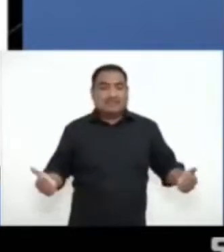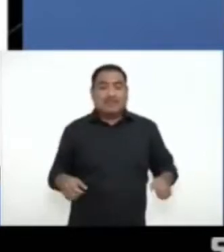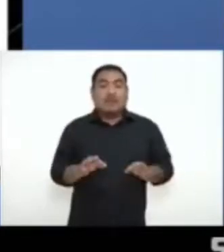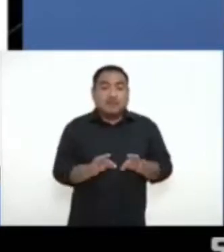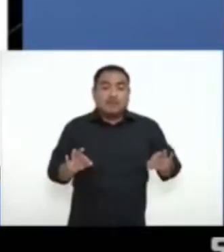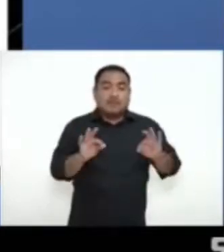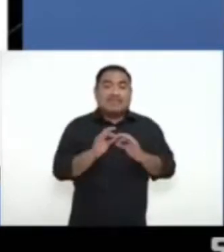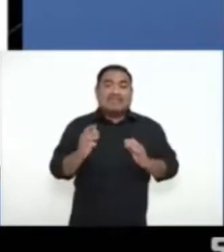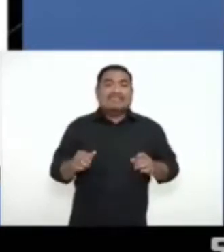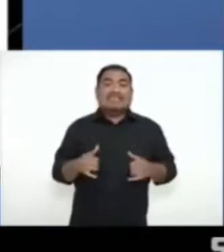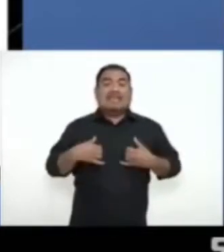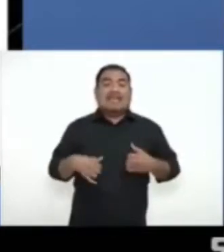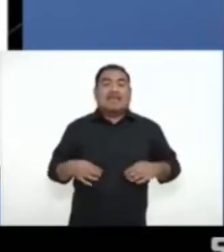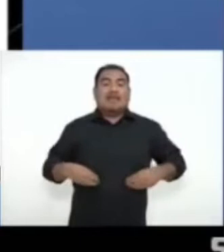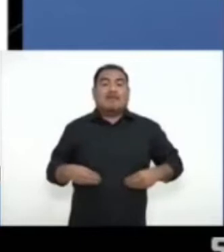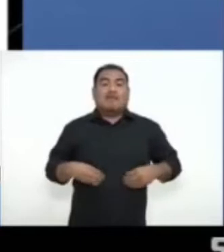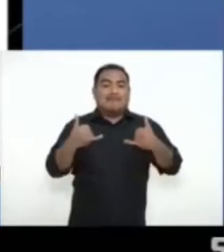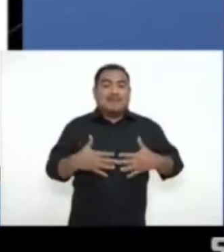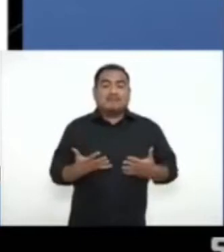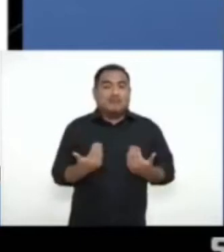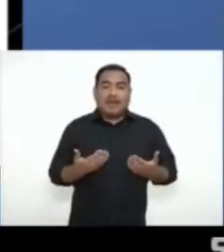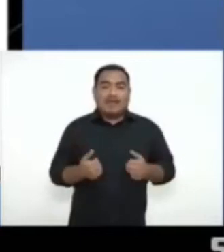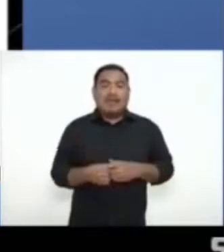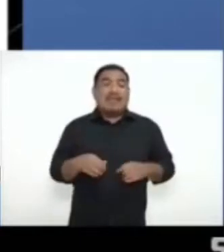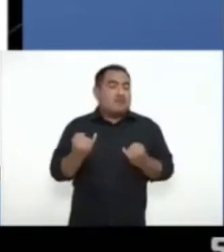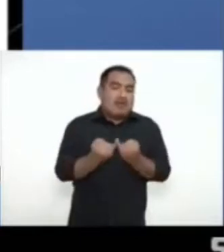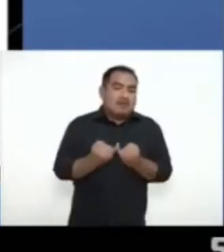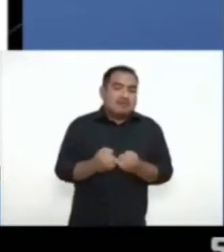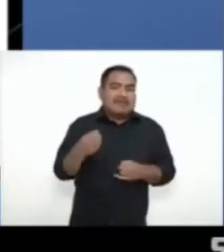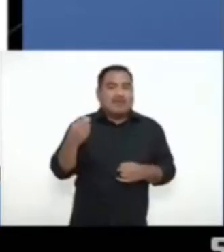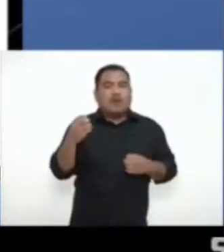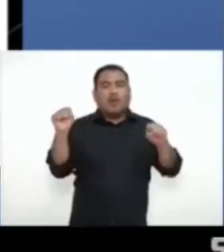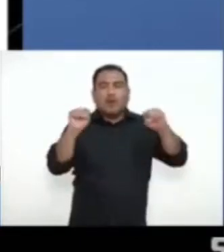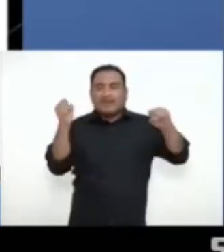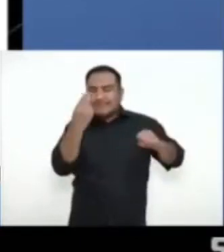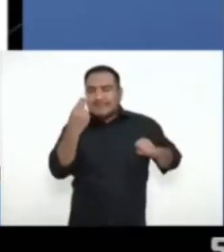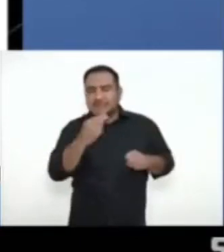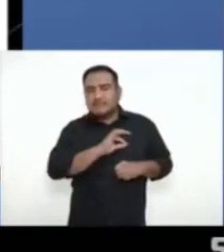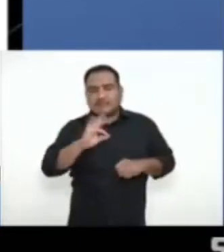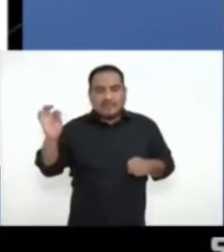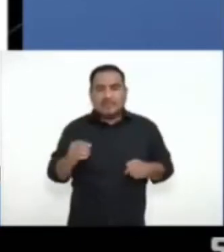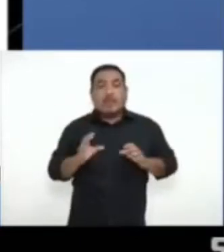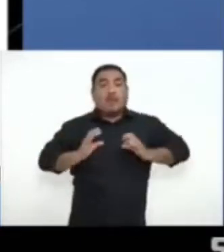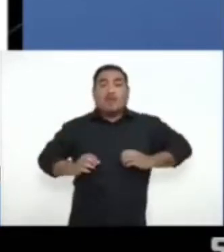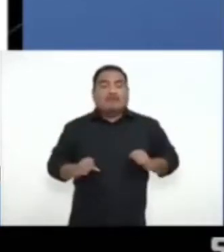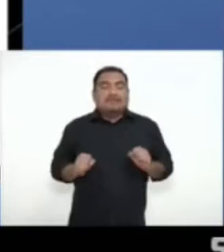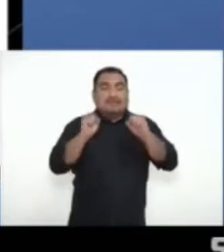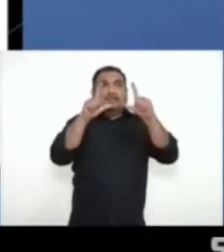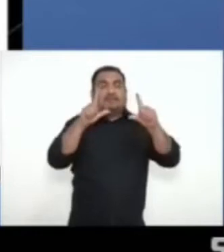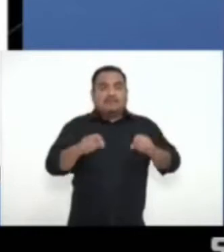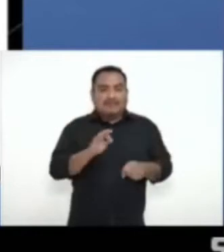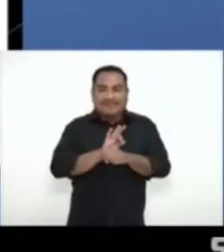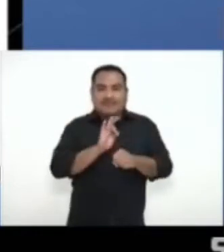limpitos, sin peso en el estómago, para poder correr más ágilmente. Empiezan a suceder un montón de cosas ante